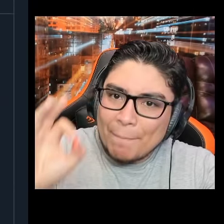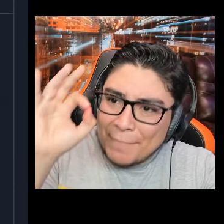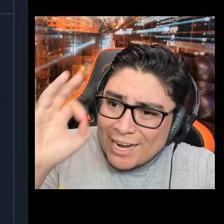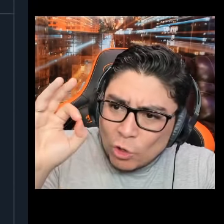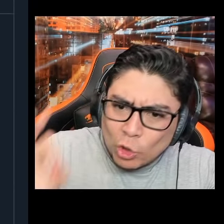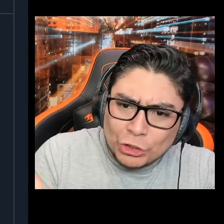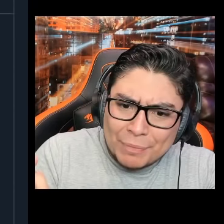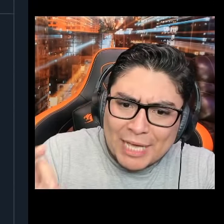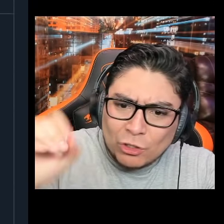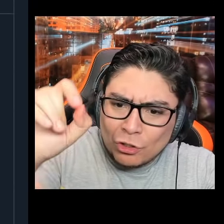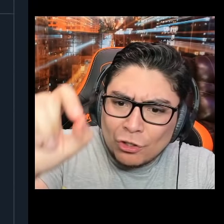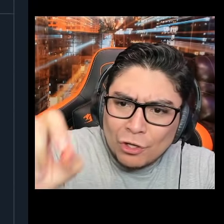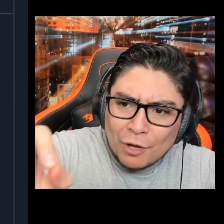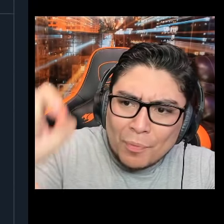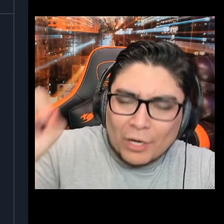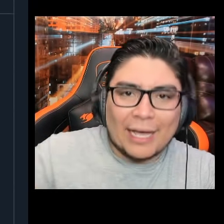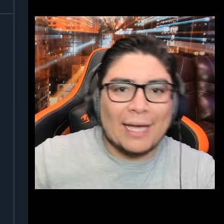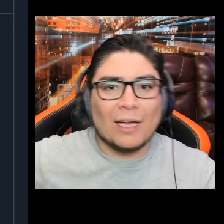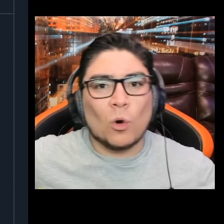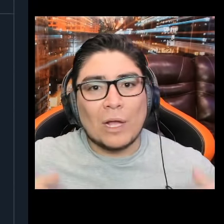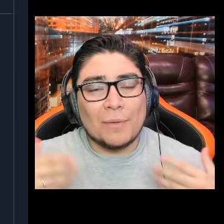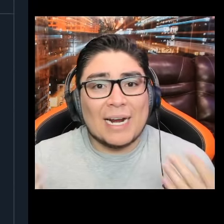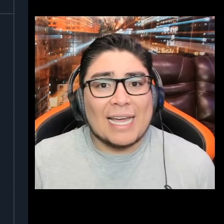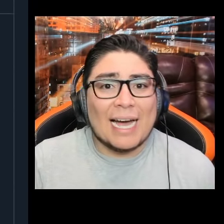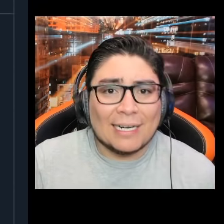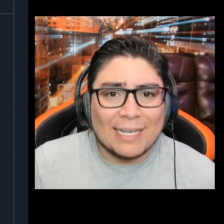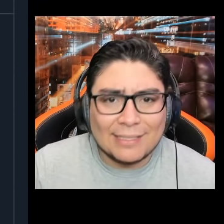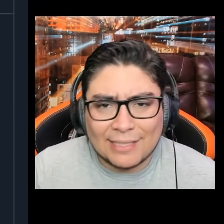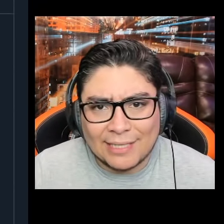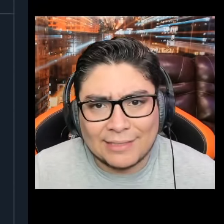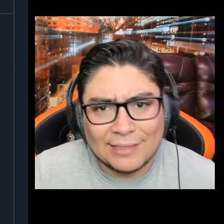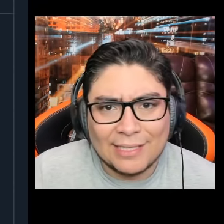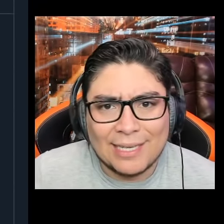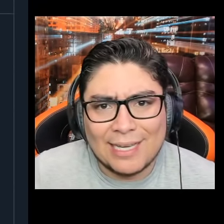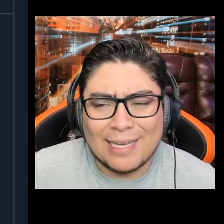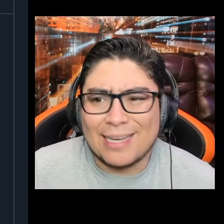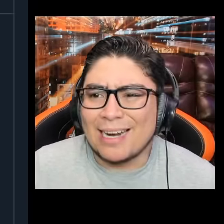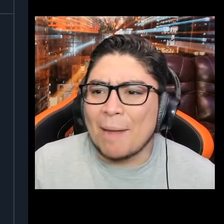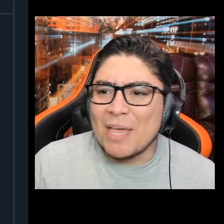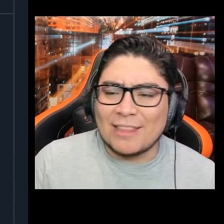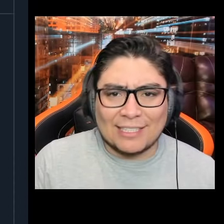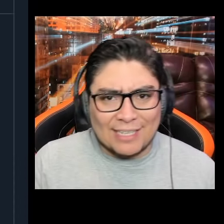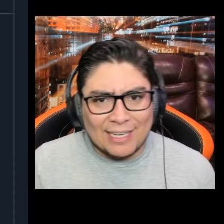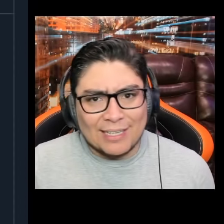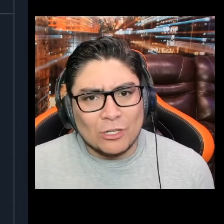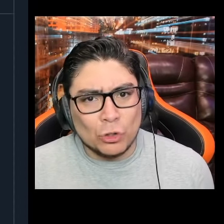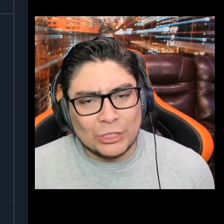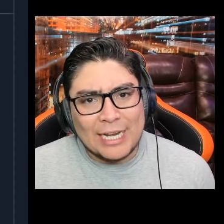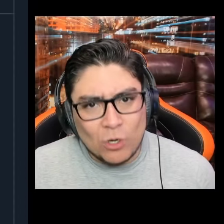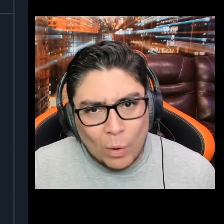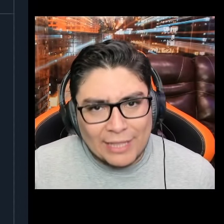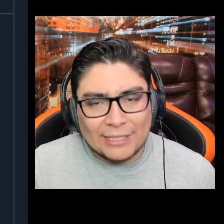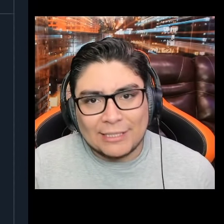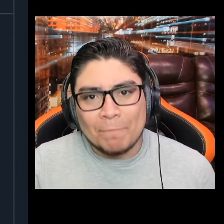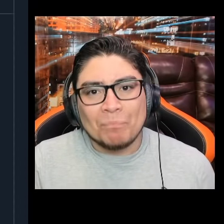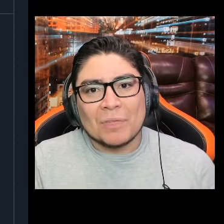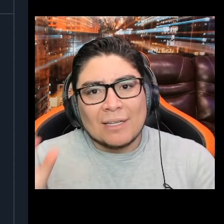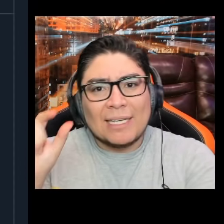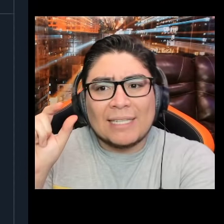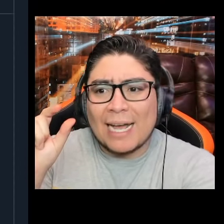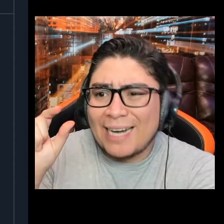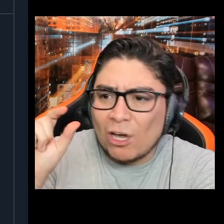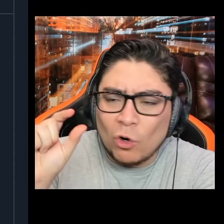pleno conocimiento porque cuando iban a llegar estas herramientas de los delincuentes